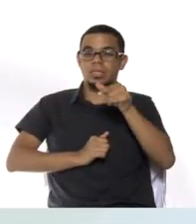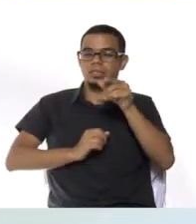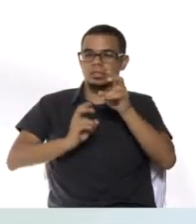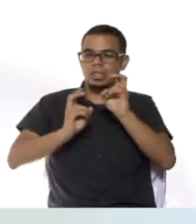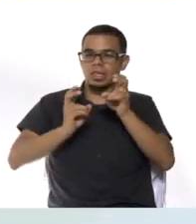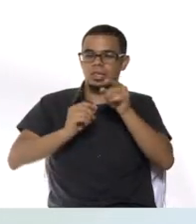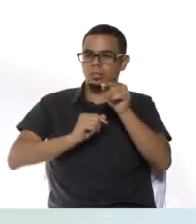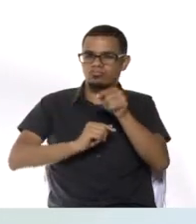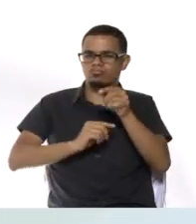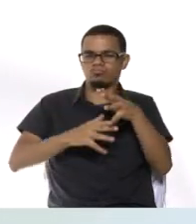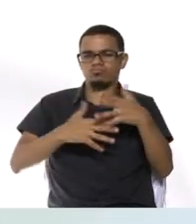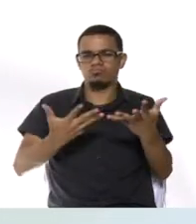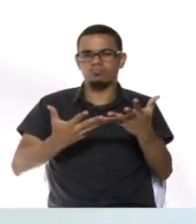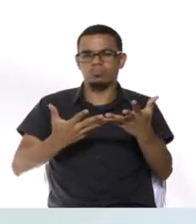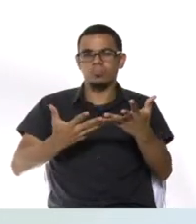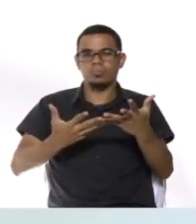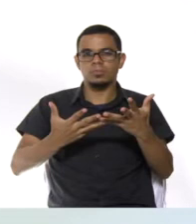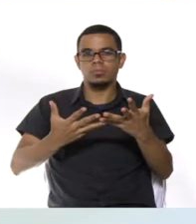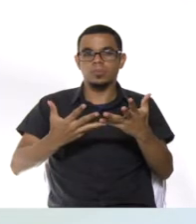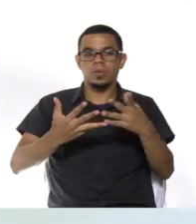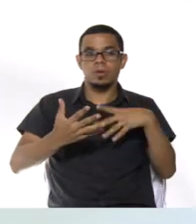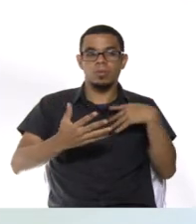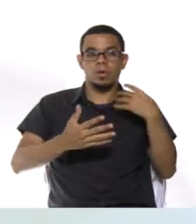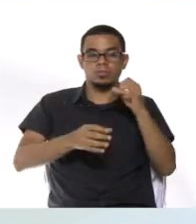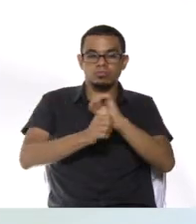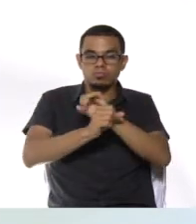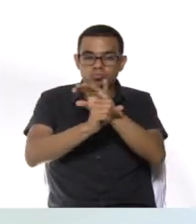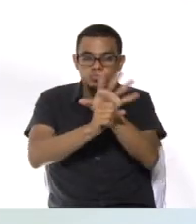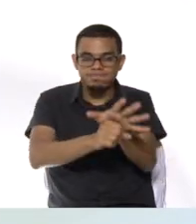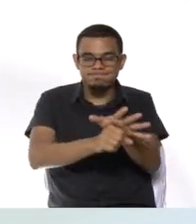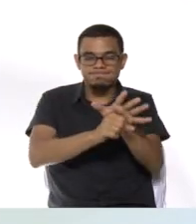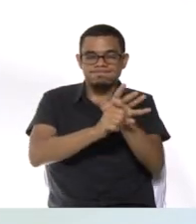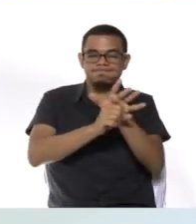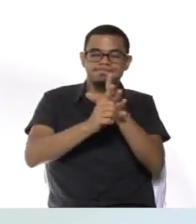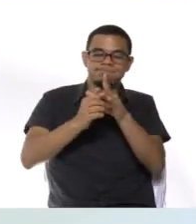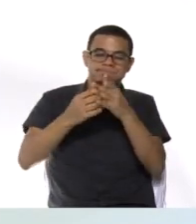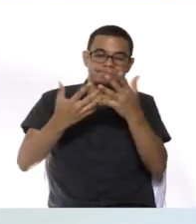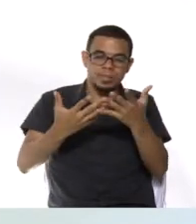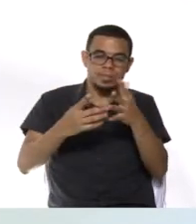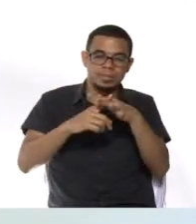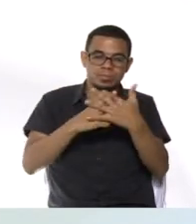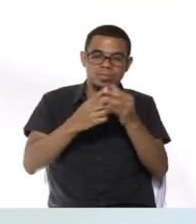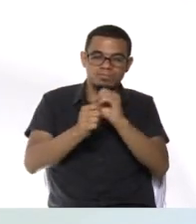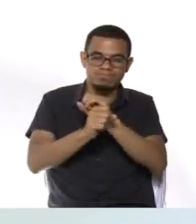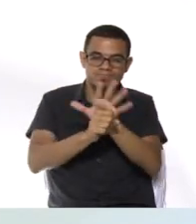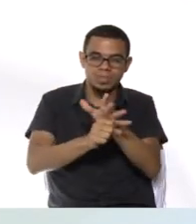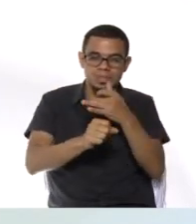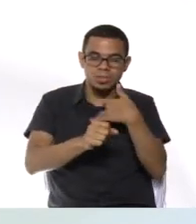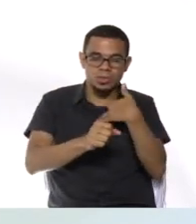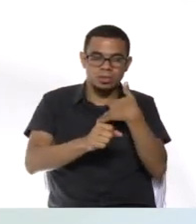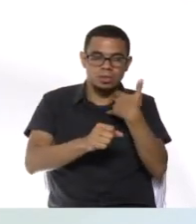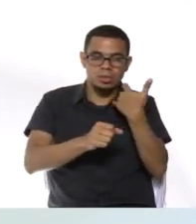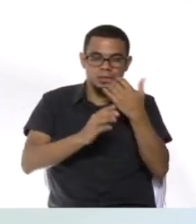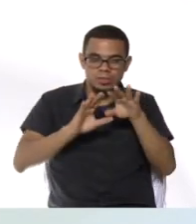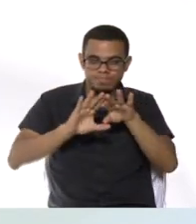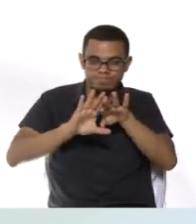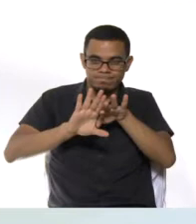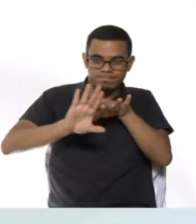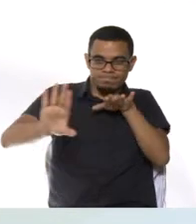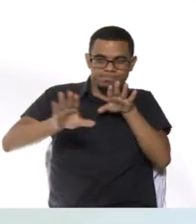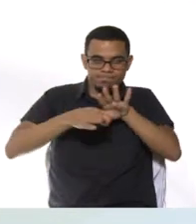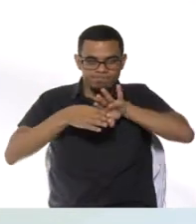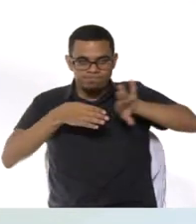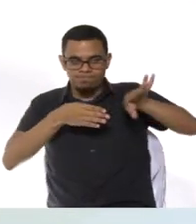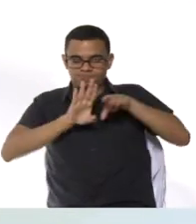Este término, cuando llegó la pandemia por COVID-19 y tuvimos la necesidad de vernos en la etapa de